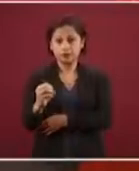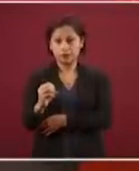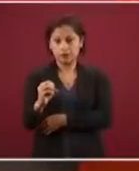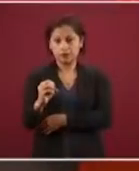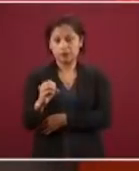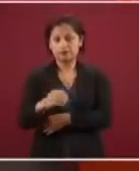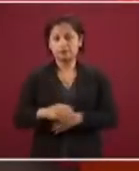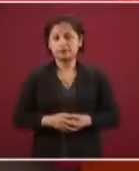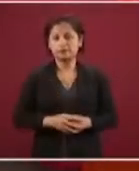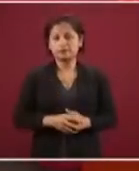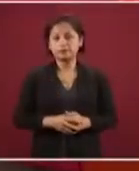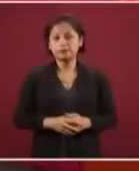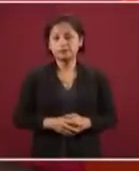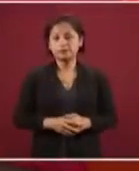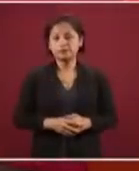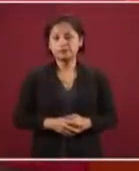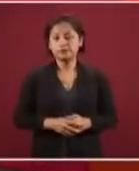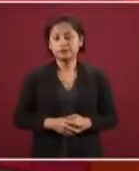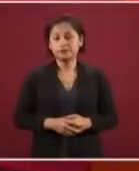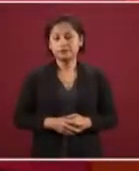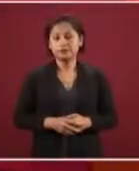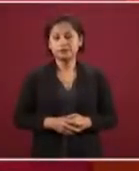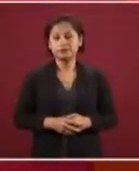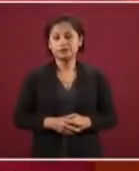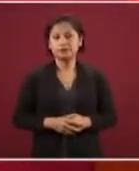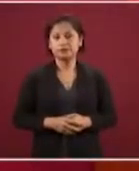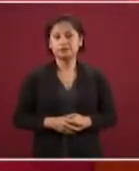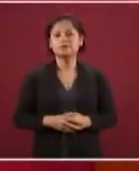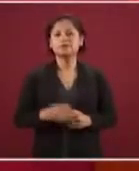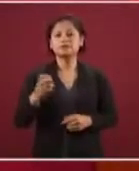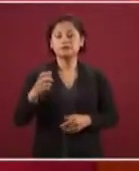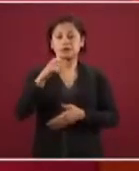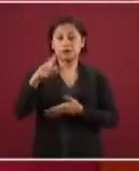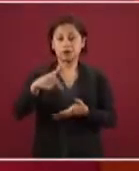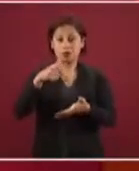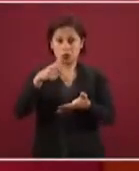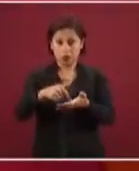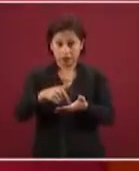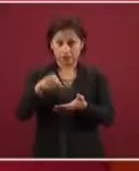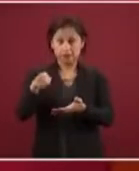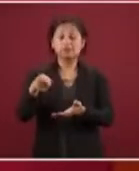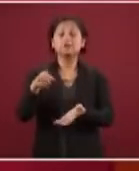que es también una comunidad indígena.